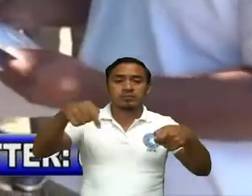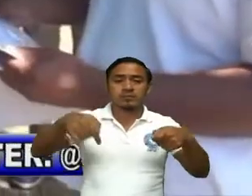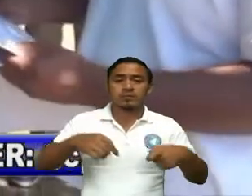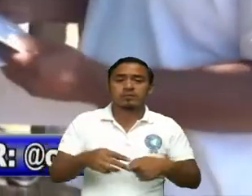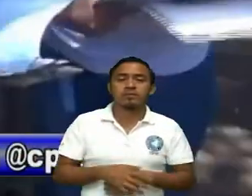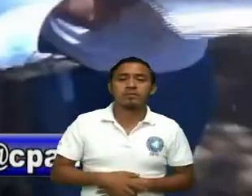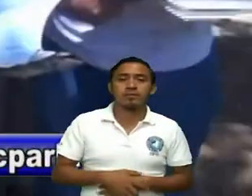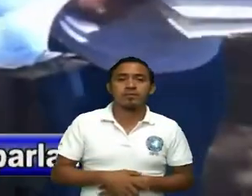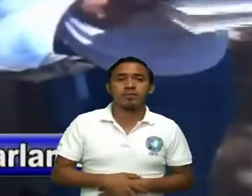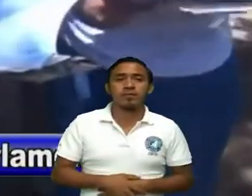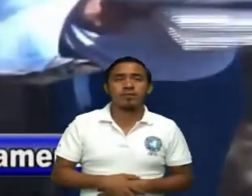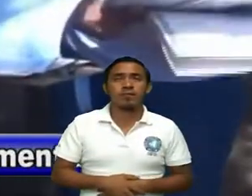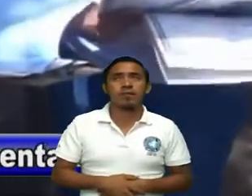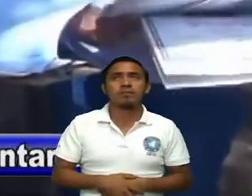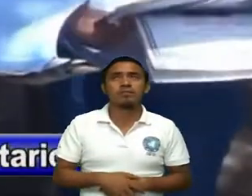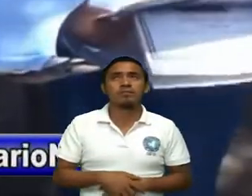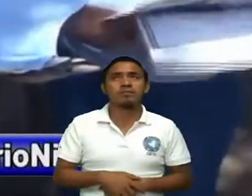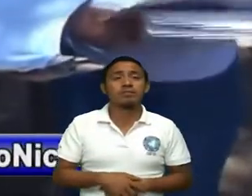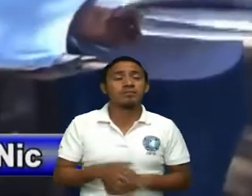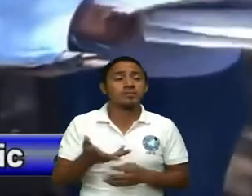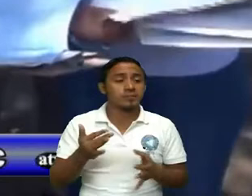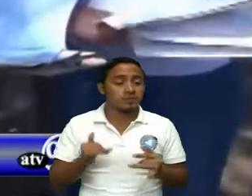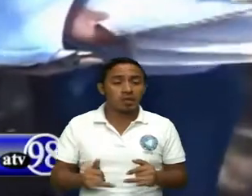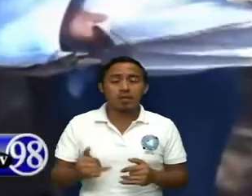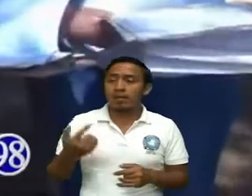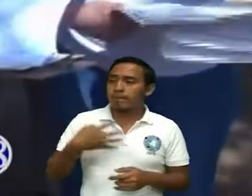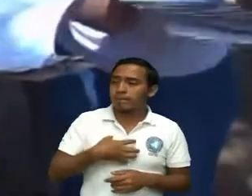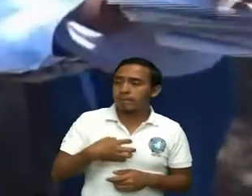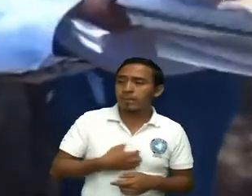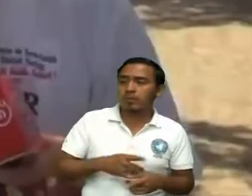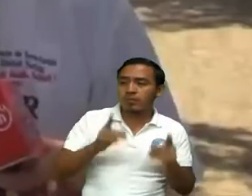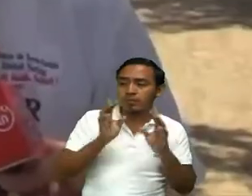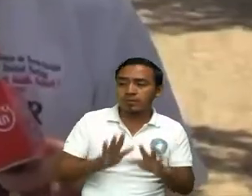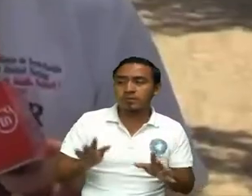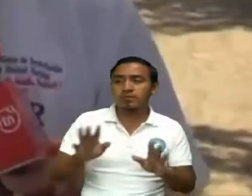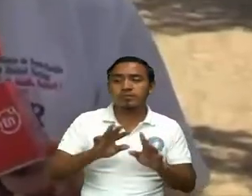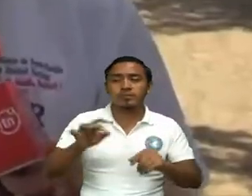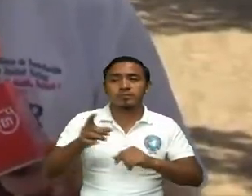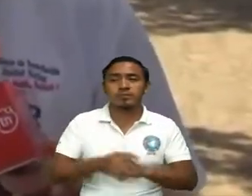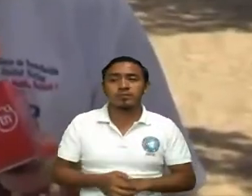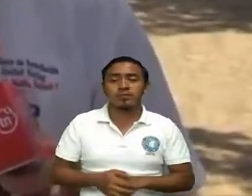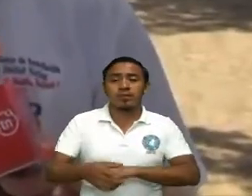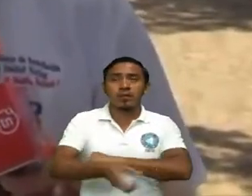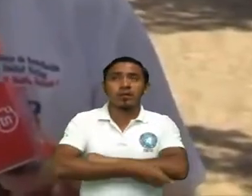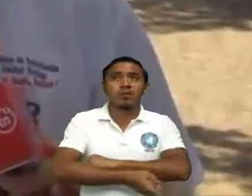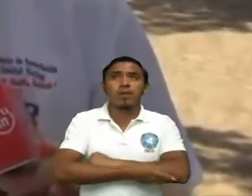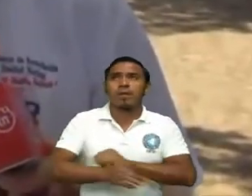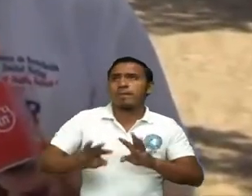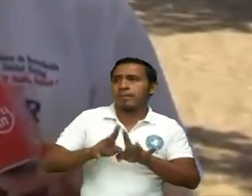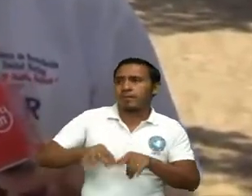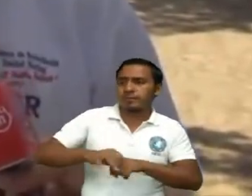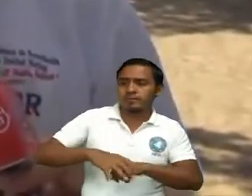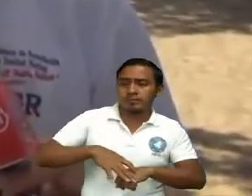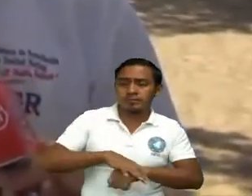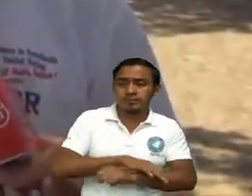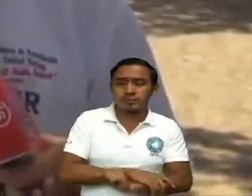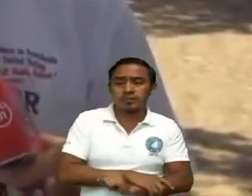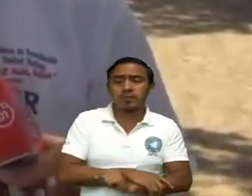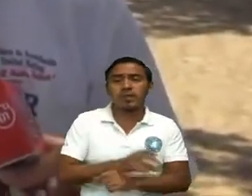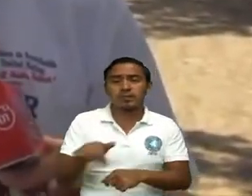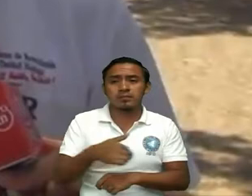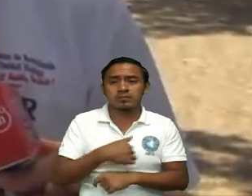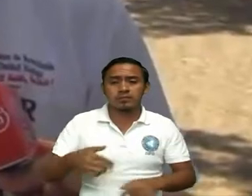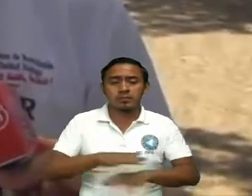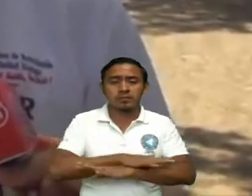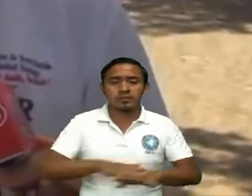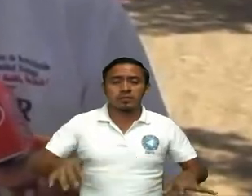localidad. Ya, verdad, ellos van a tener aquella seguridad. Nuestro buen gobierno, de la compañera, del compañero Daniel, la compañera Rosario, les está brindando. Estamos